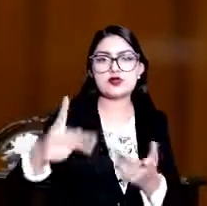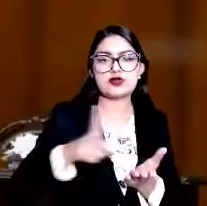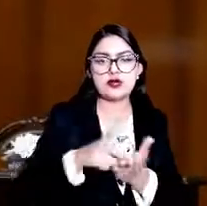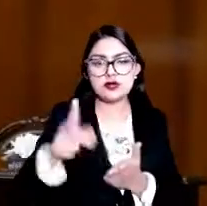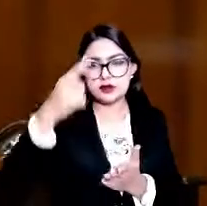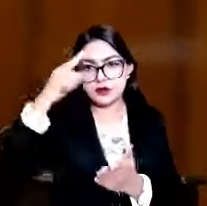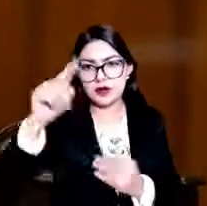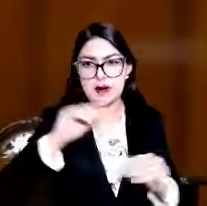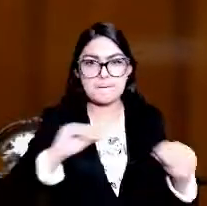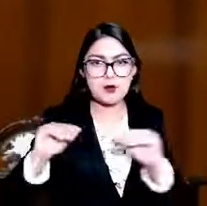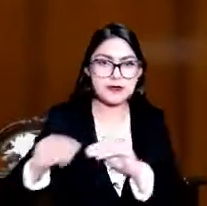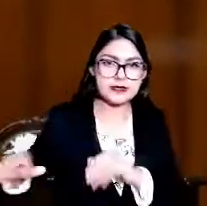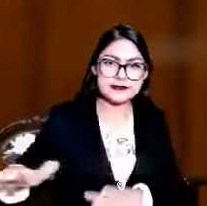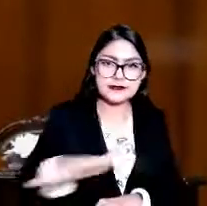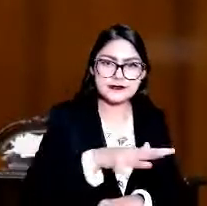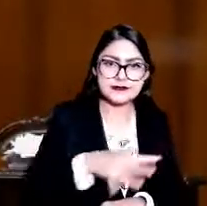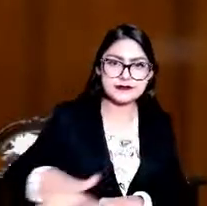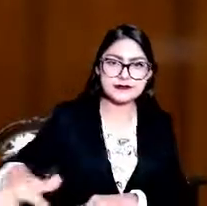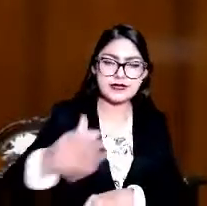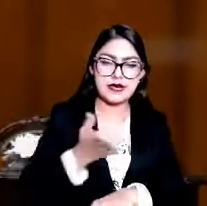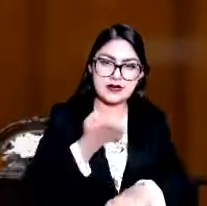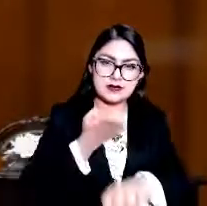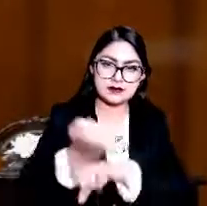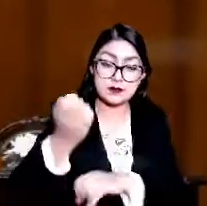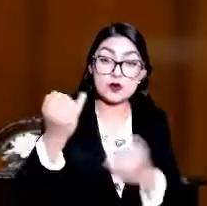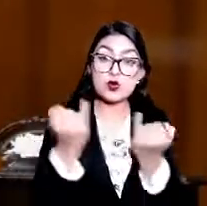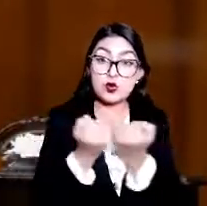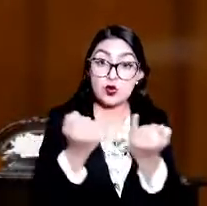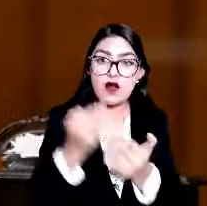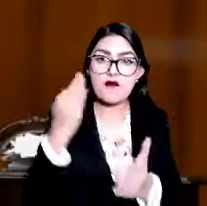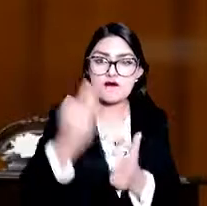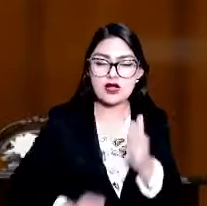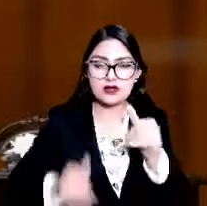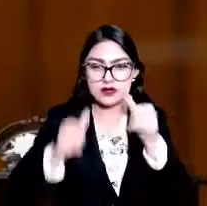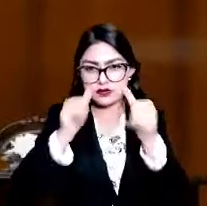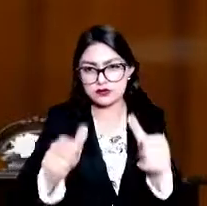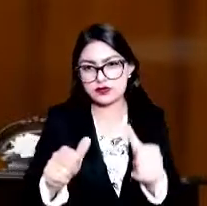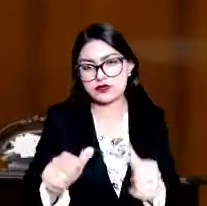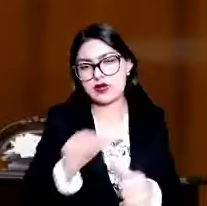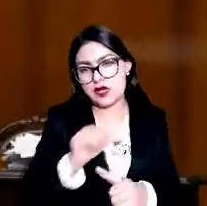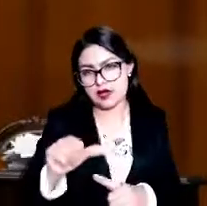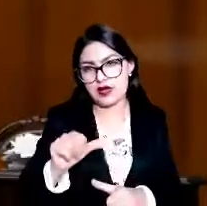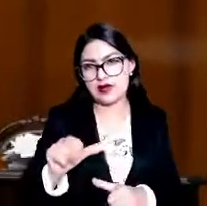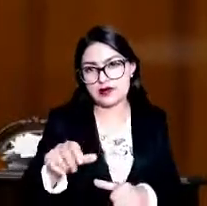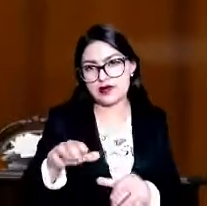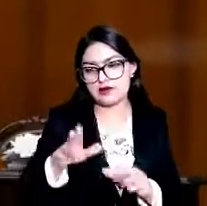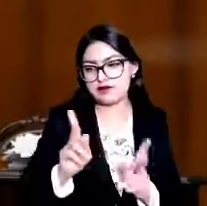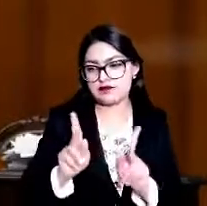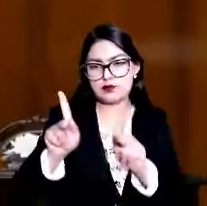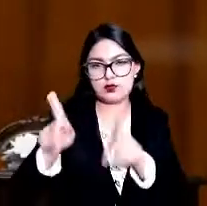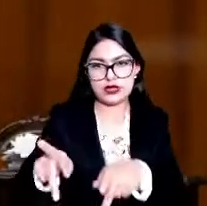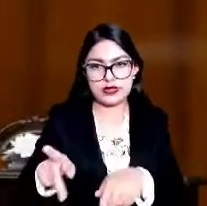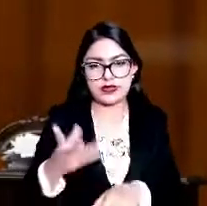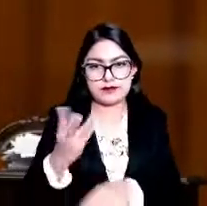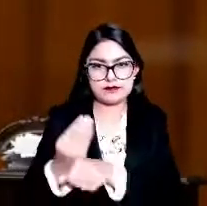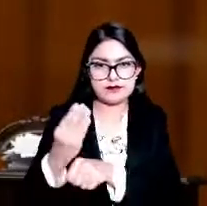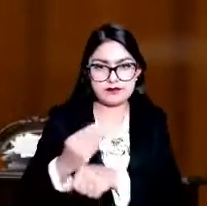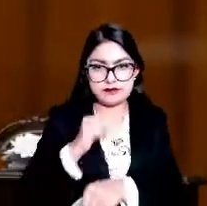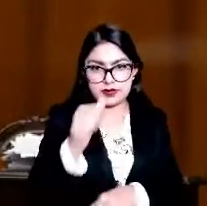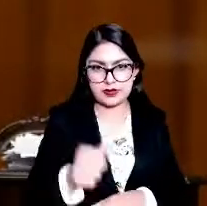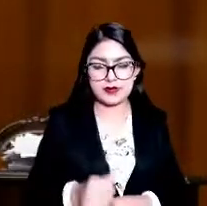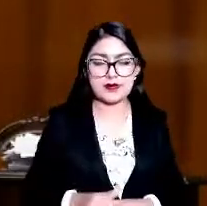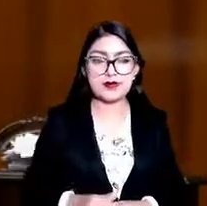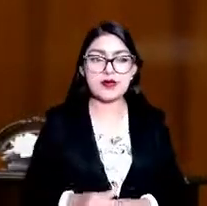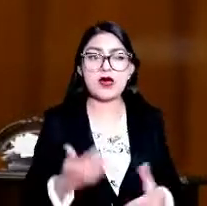estado y por la falta de atención de esta vía tan importante. Por lo anterior,